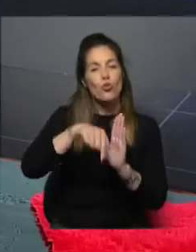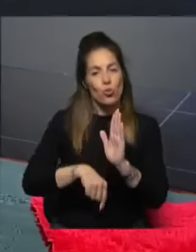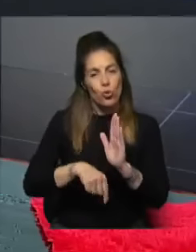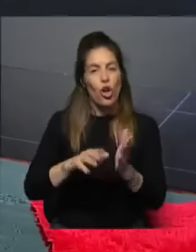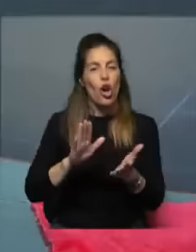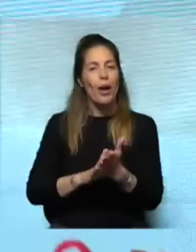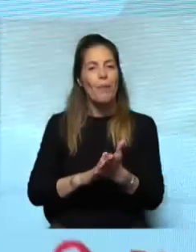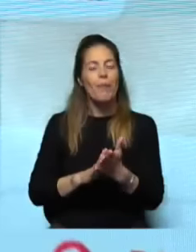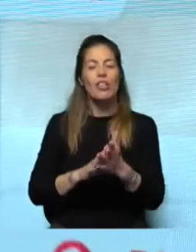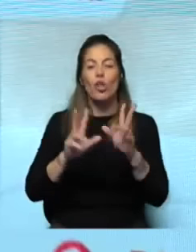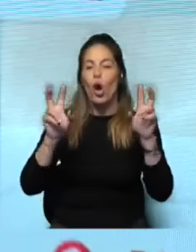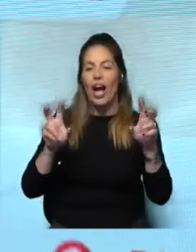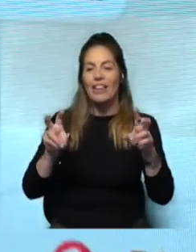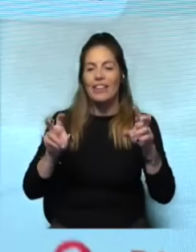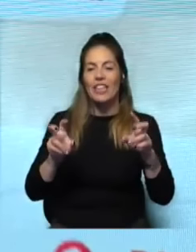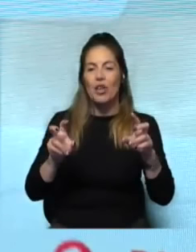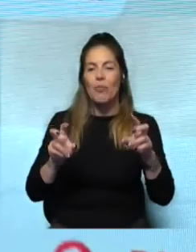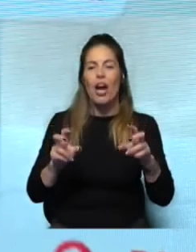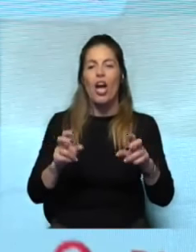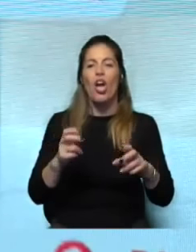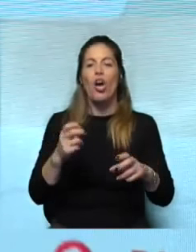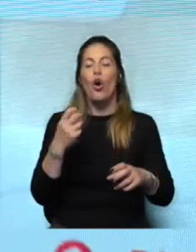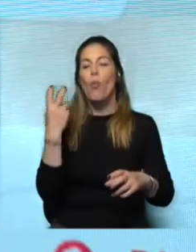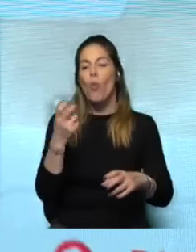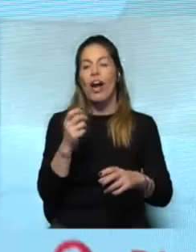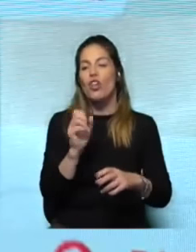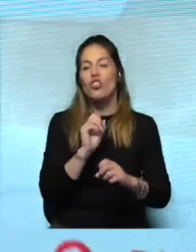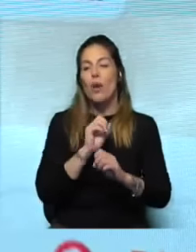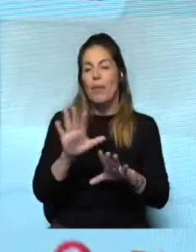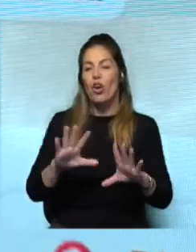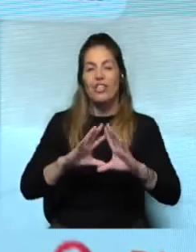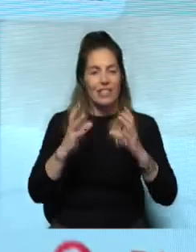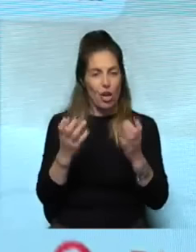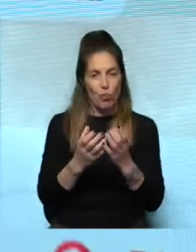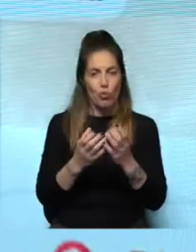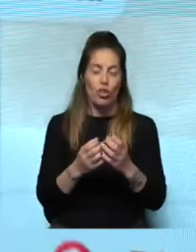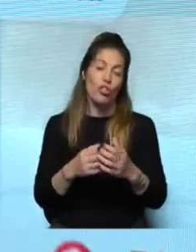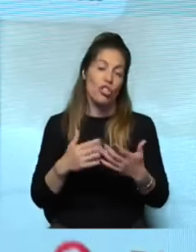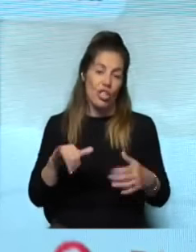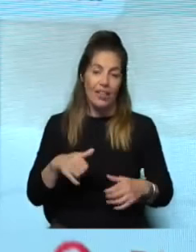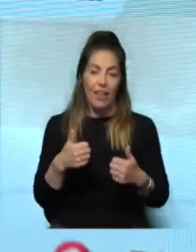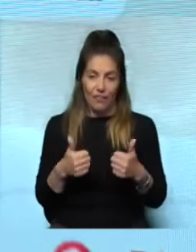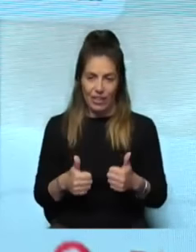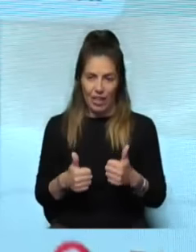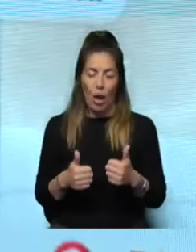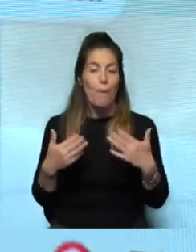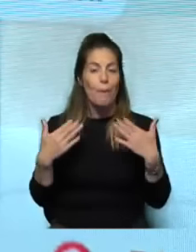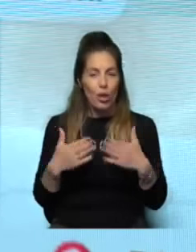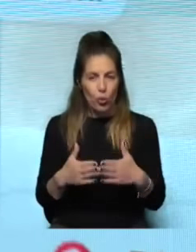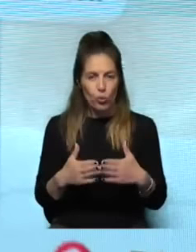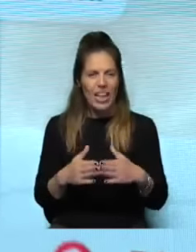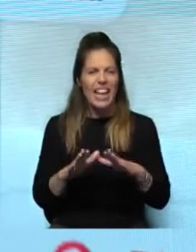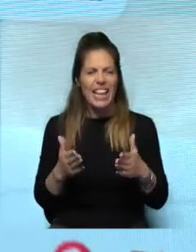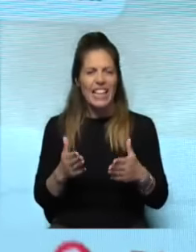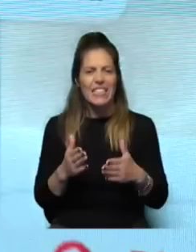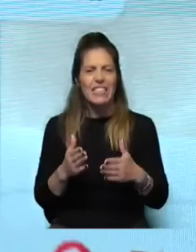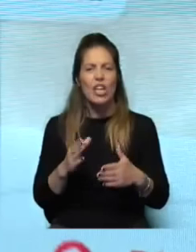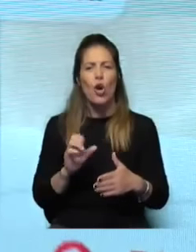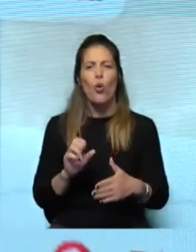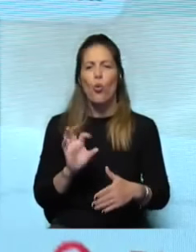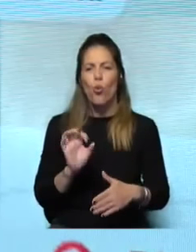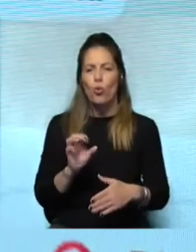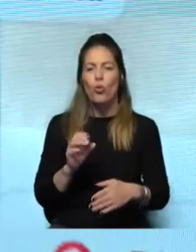con intentar no ser peores en este mundo alcanza. Pregunta para ustedes, ¿qué son cultos? Digan que son cultos,